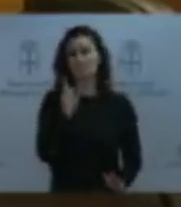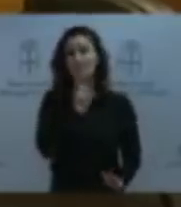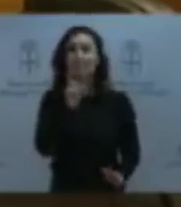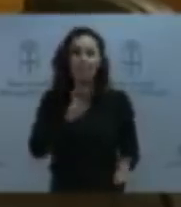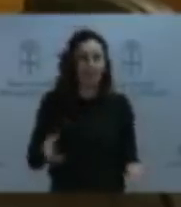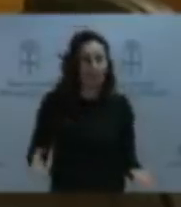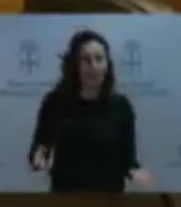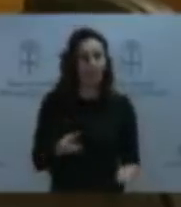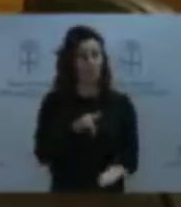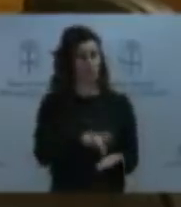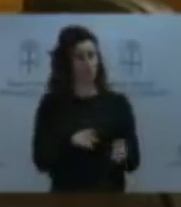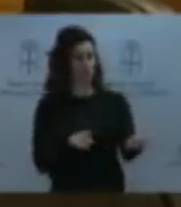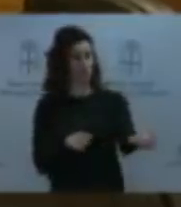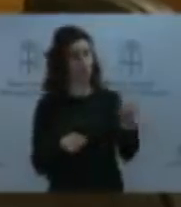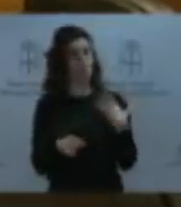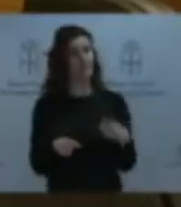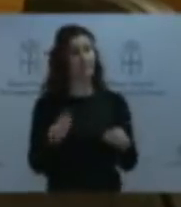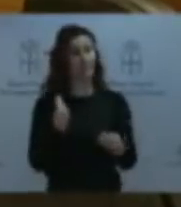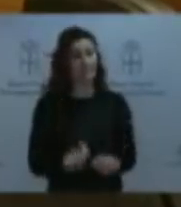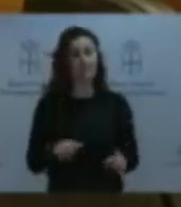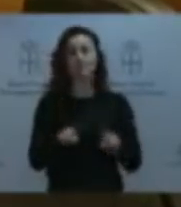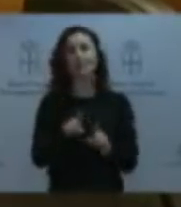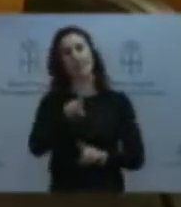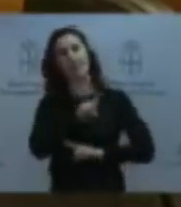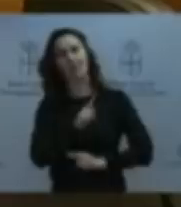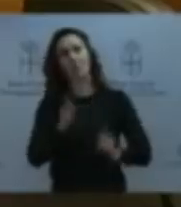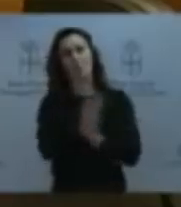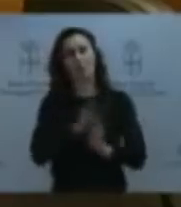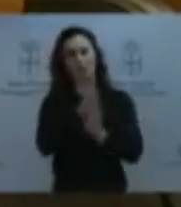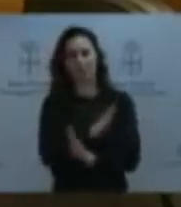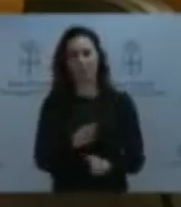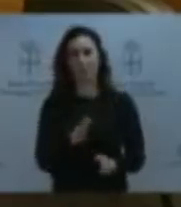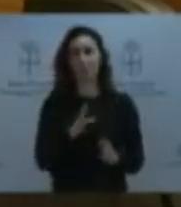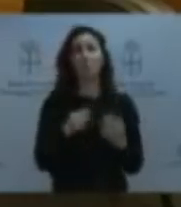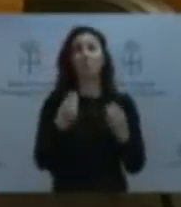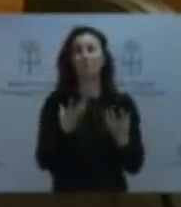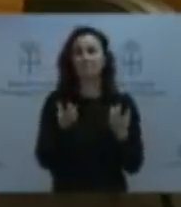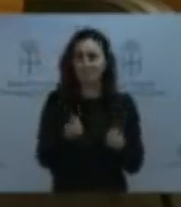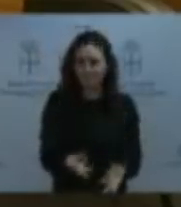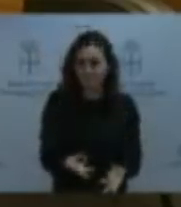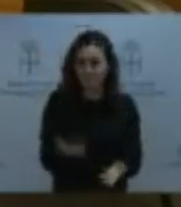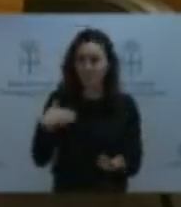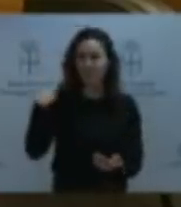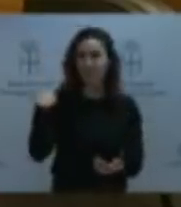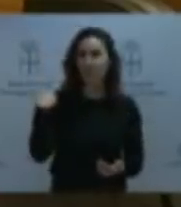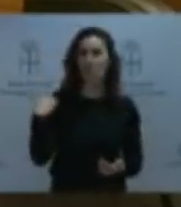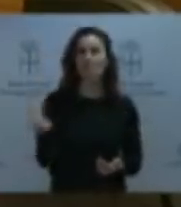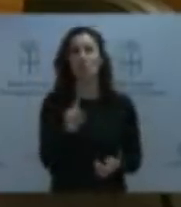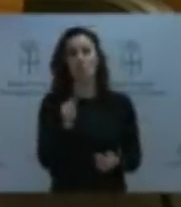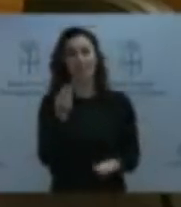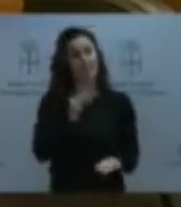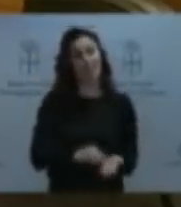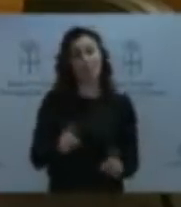quiere implantar ahora que van a ser mucho mejores que las de años anteriores, que esta vez que no la van a jugar, que no iban